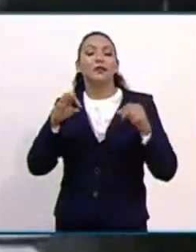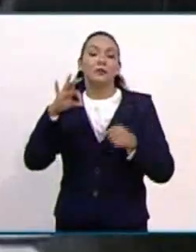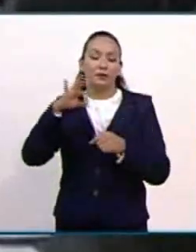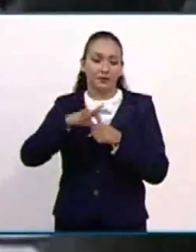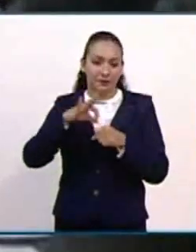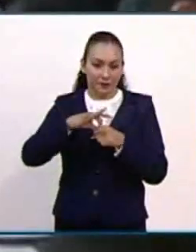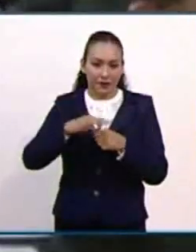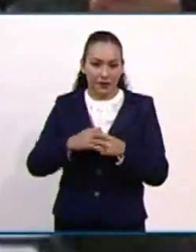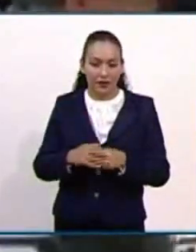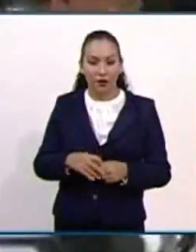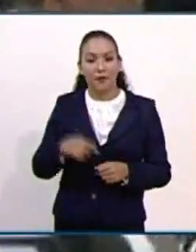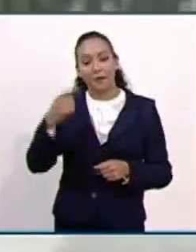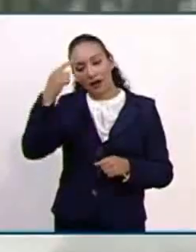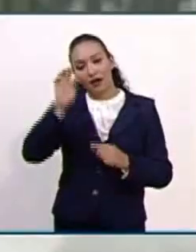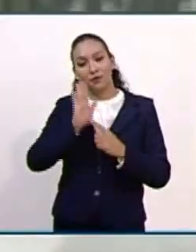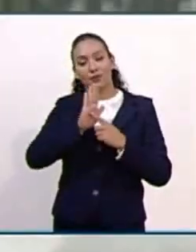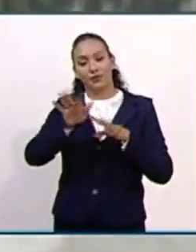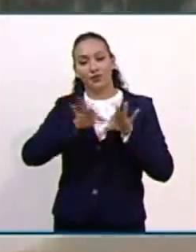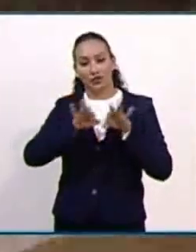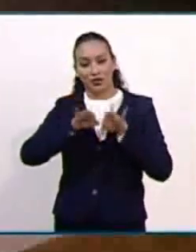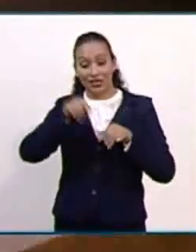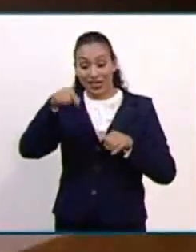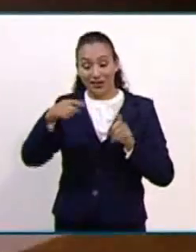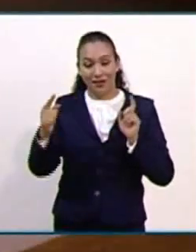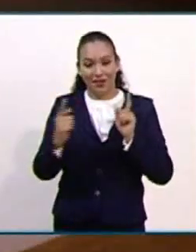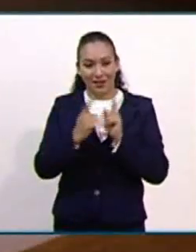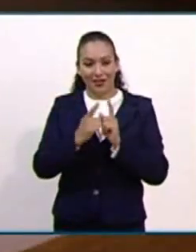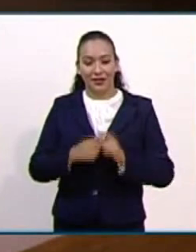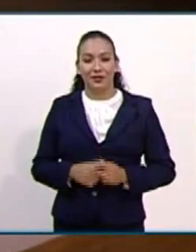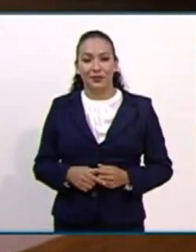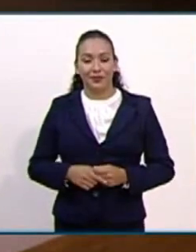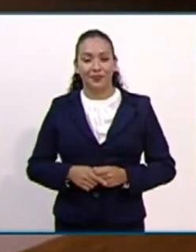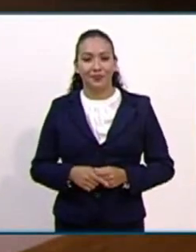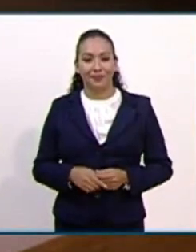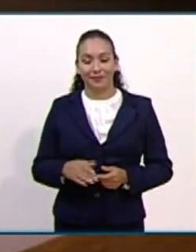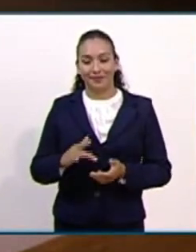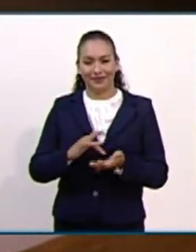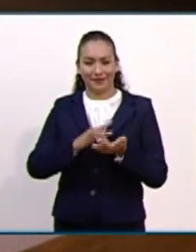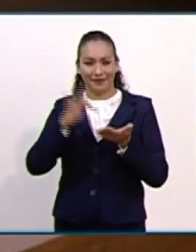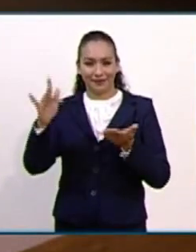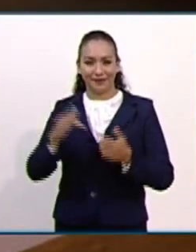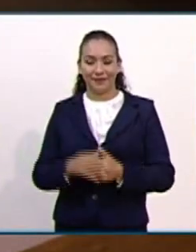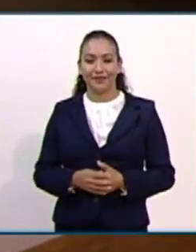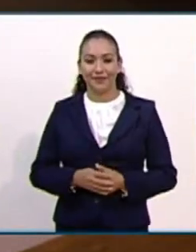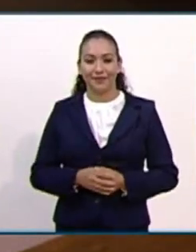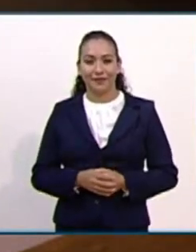de los trabajos de este encuentro. Es el reporte. Enterados, Laura, muchas gracias.